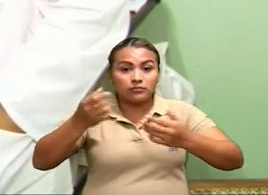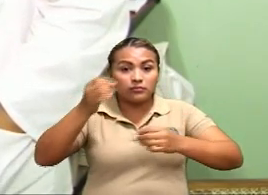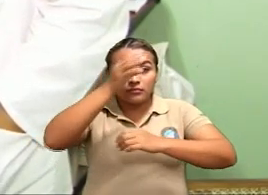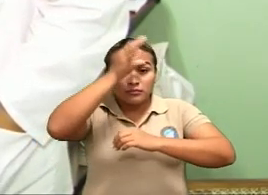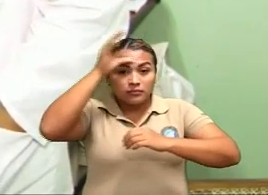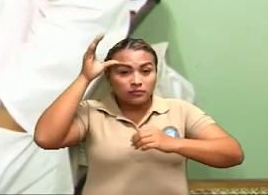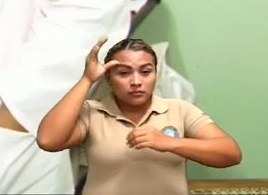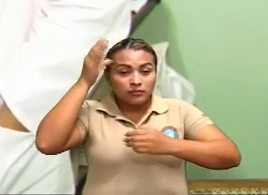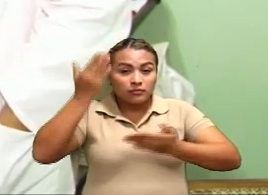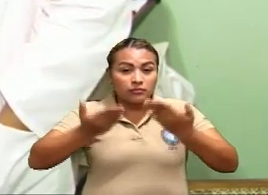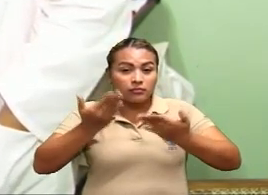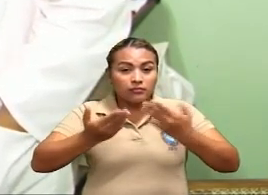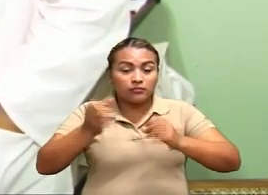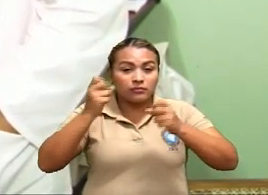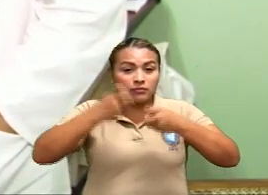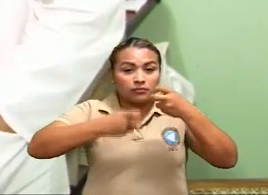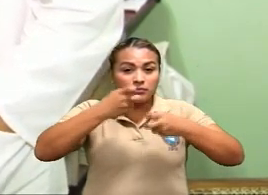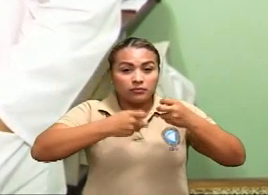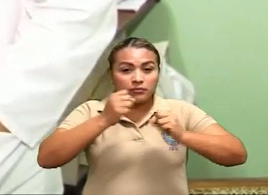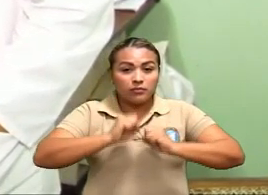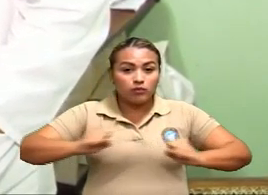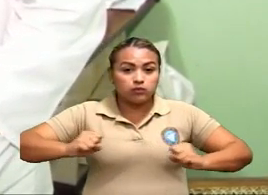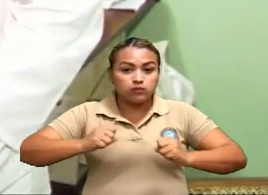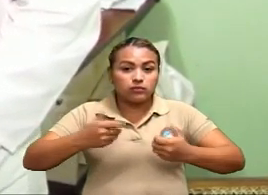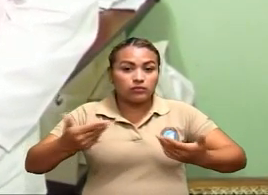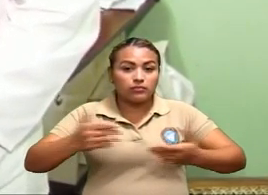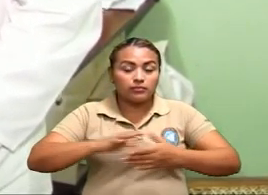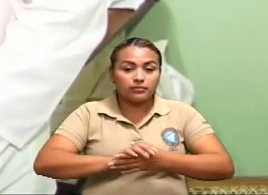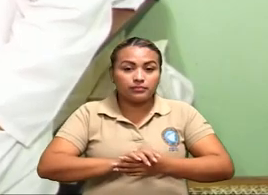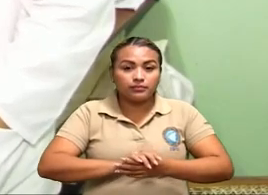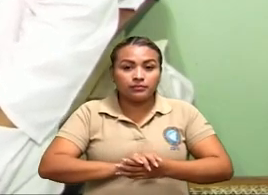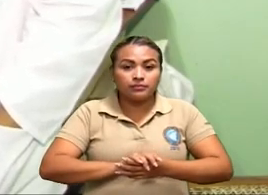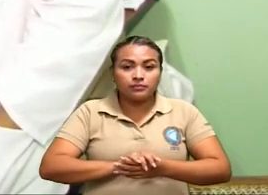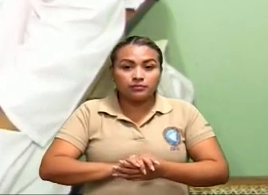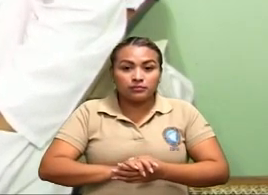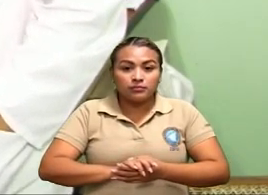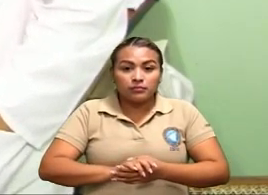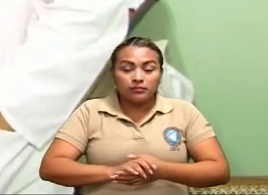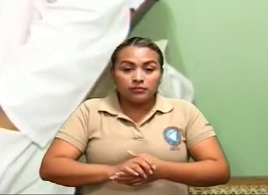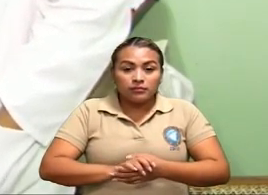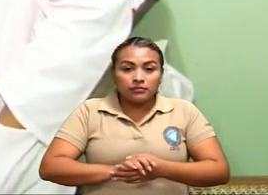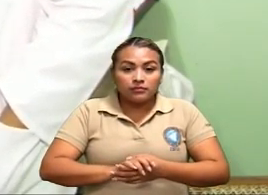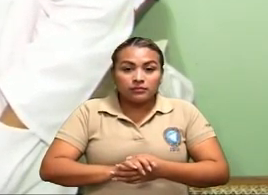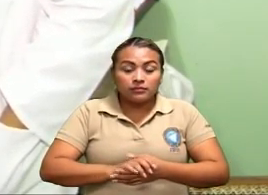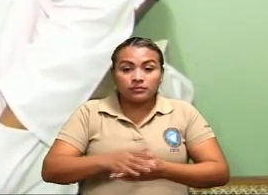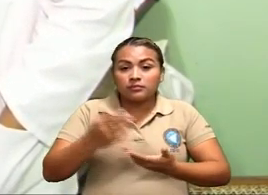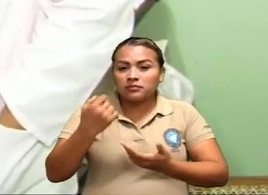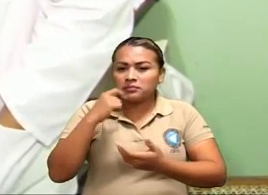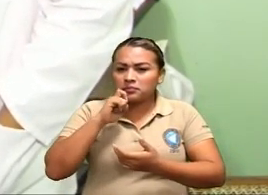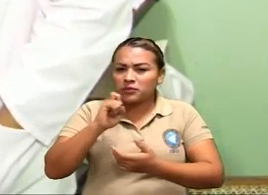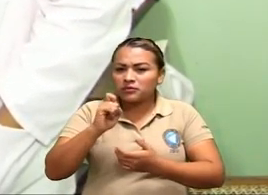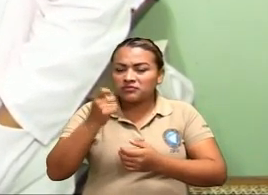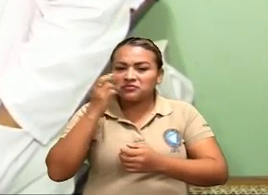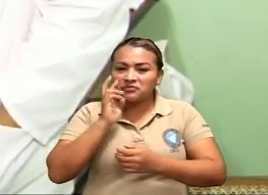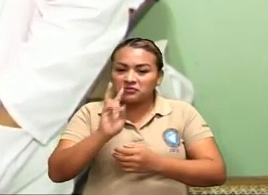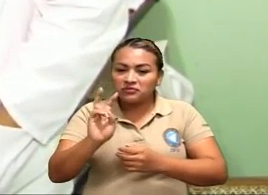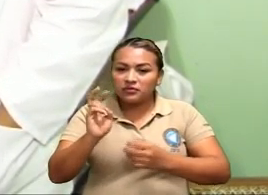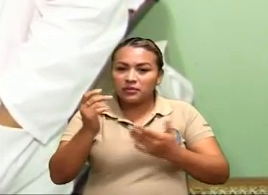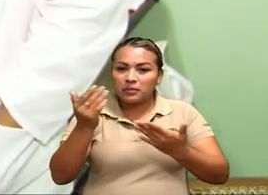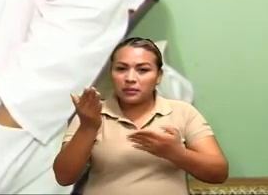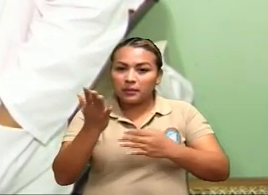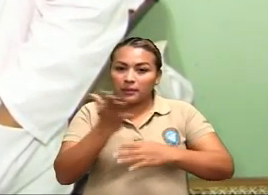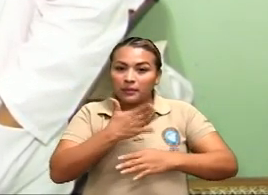que cree él que tiene problemas de sobrepeso. Bueno, aquí y él quiere, él está dispuesto, me gustaría verme mejor, me